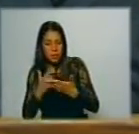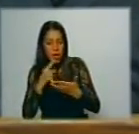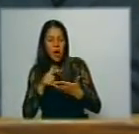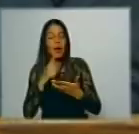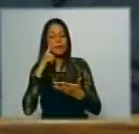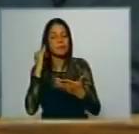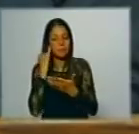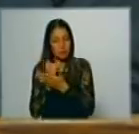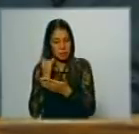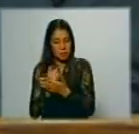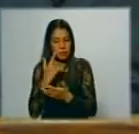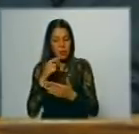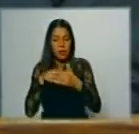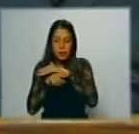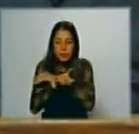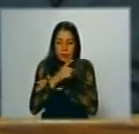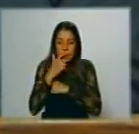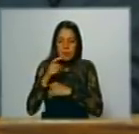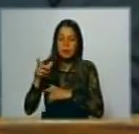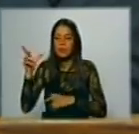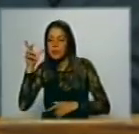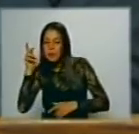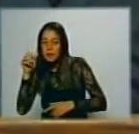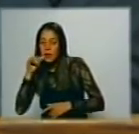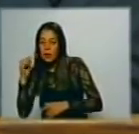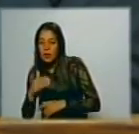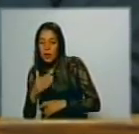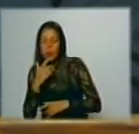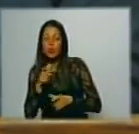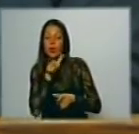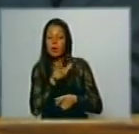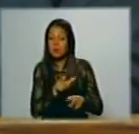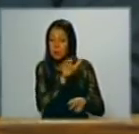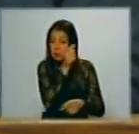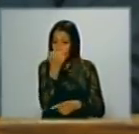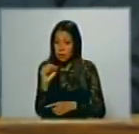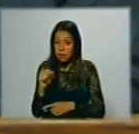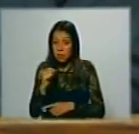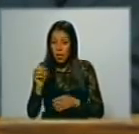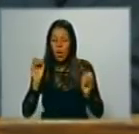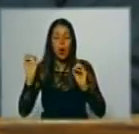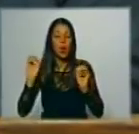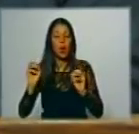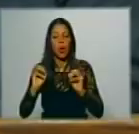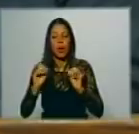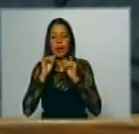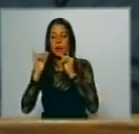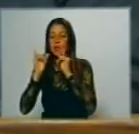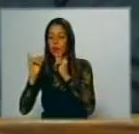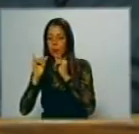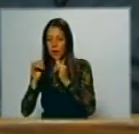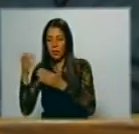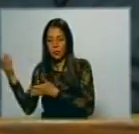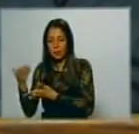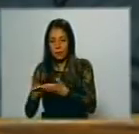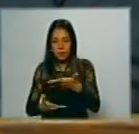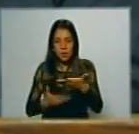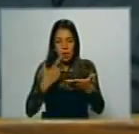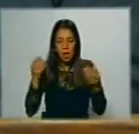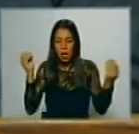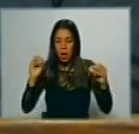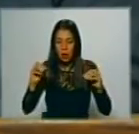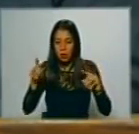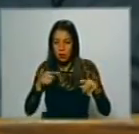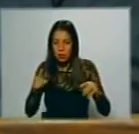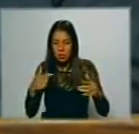constatar los datos aportados por los sujetos de aplicación o suplir la información no aportada por estos si